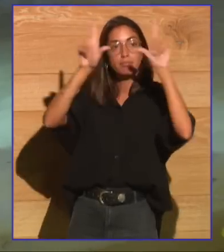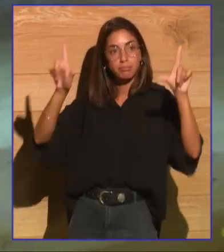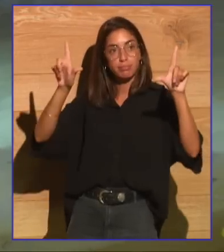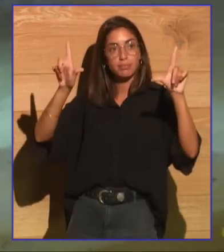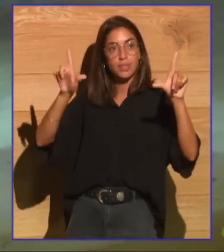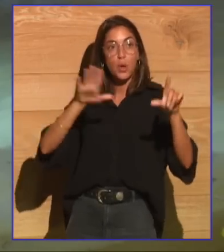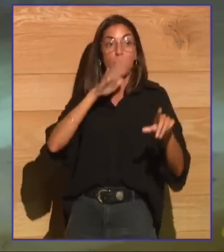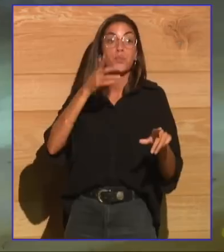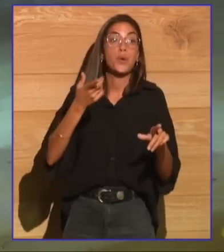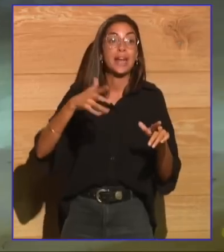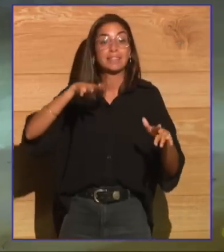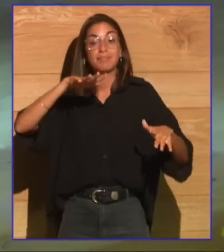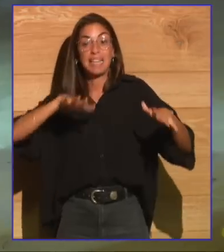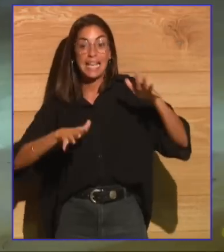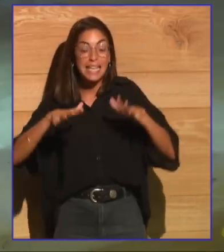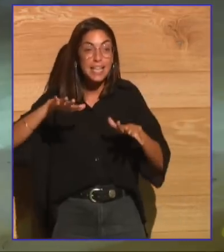pierde el equilibrio